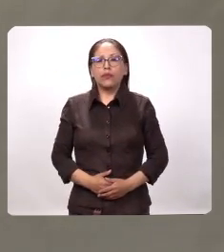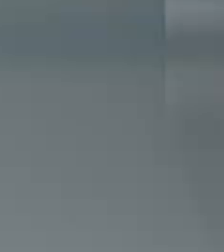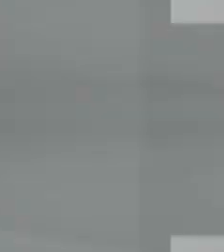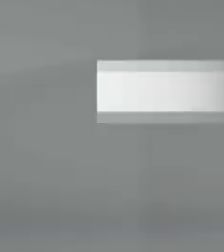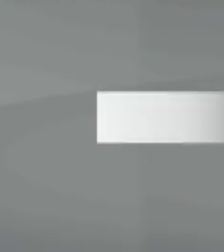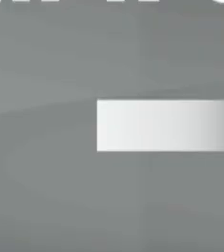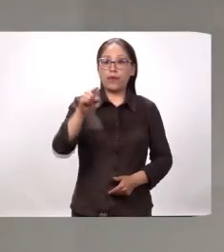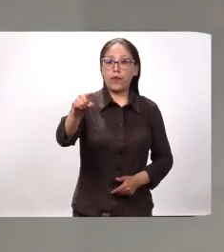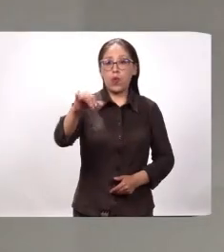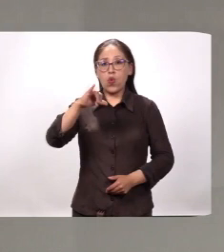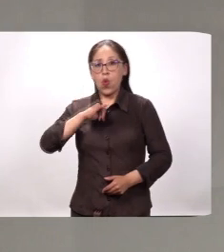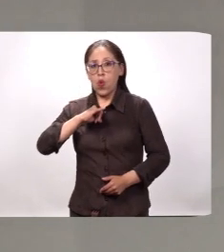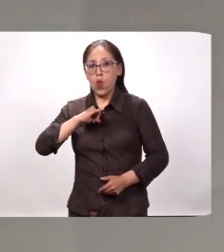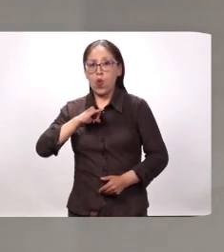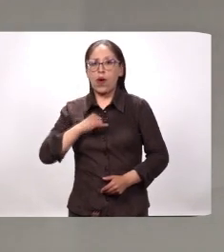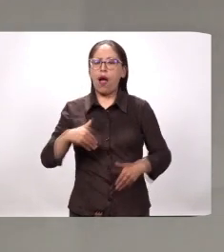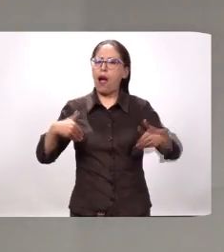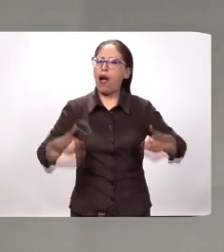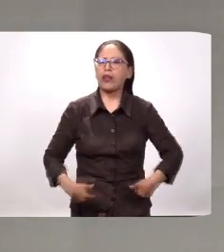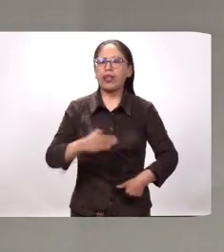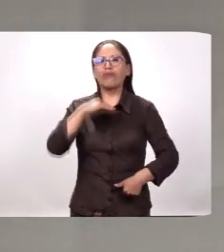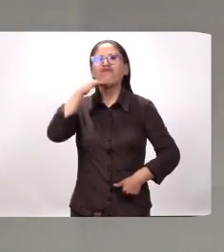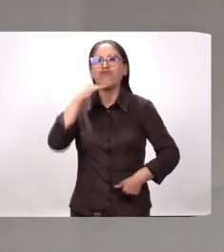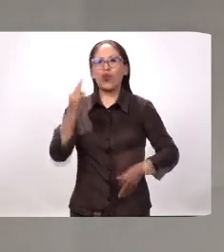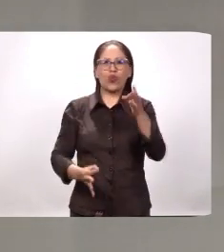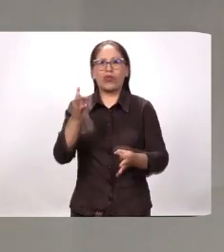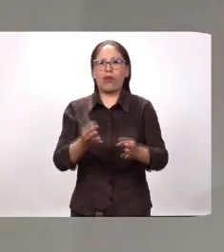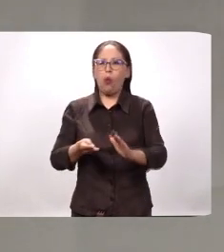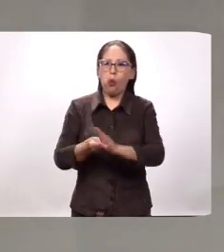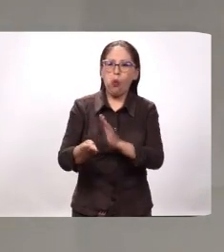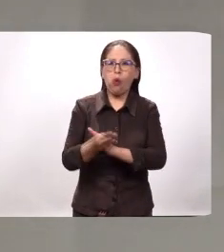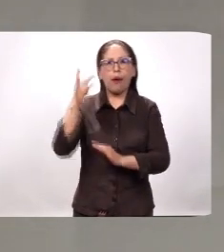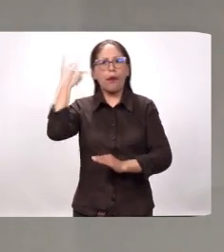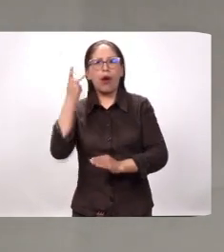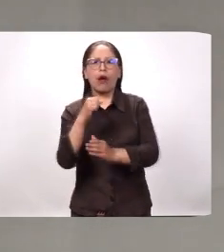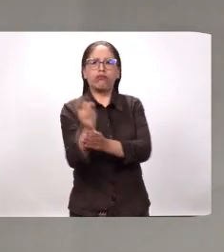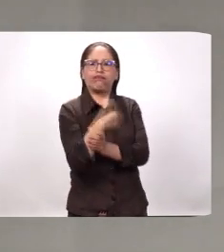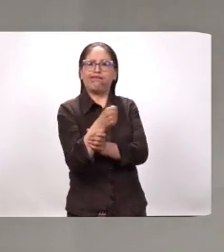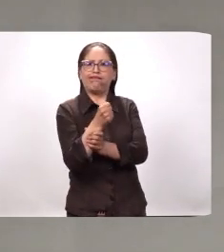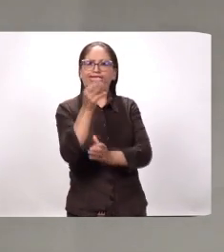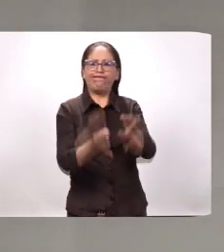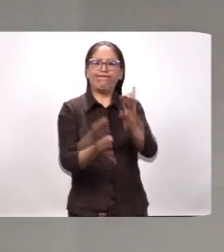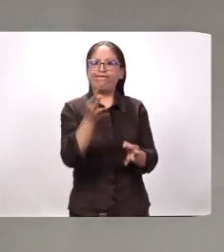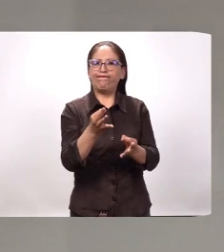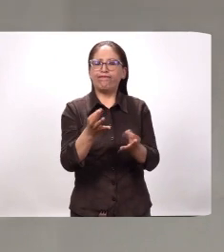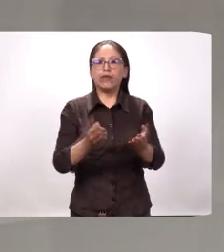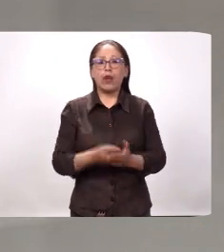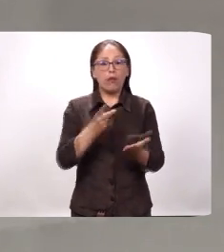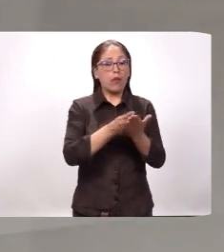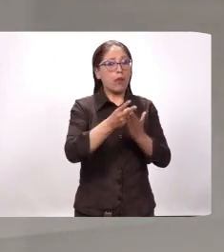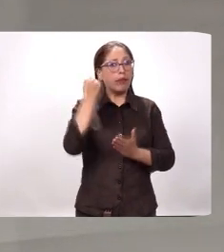existente. Vos y yo estamos cansados de la injusticia, la corrupción, la injerencia política y el manoseo de la